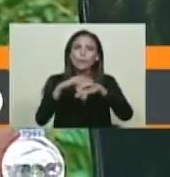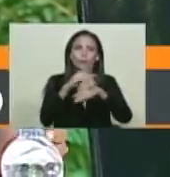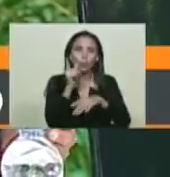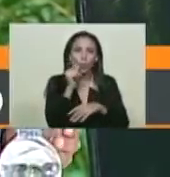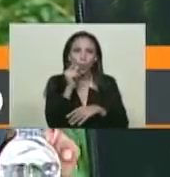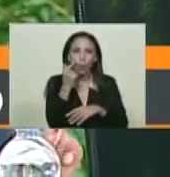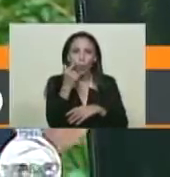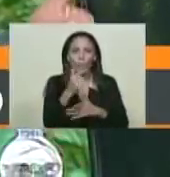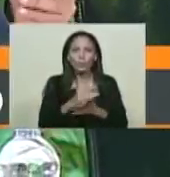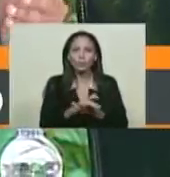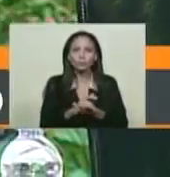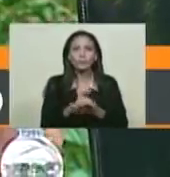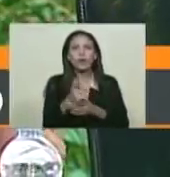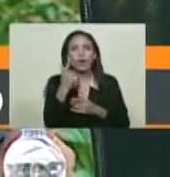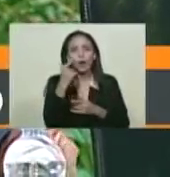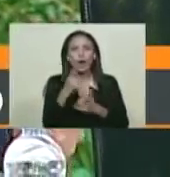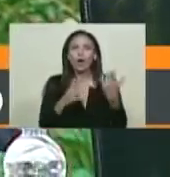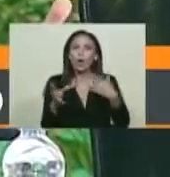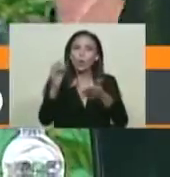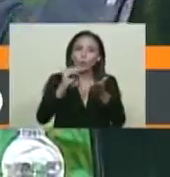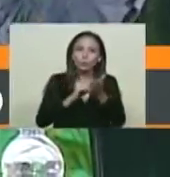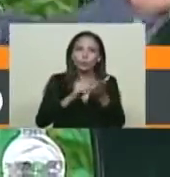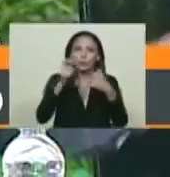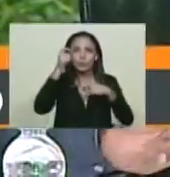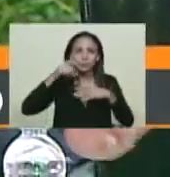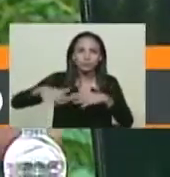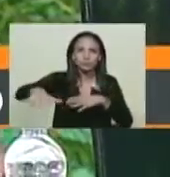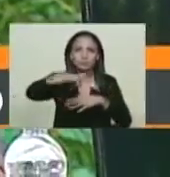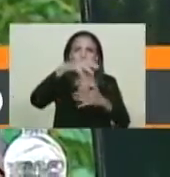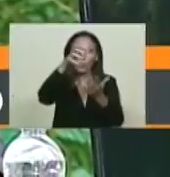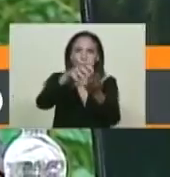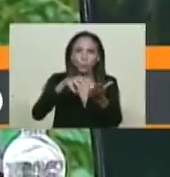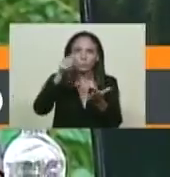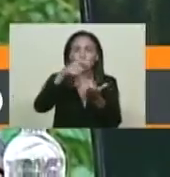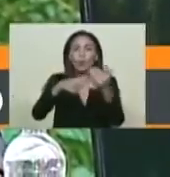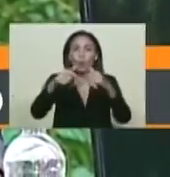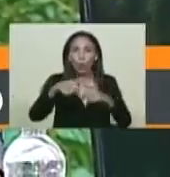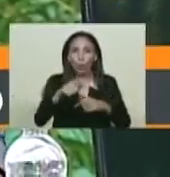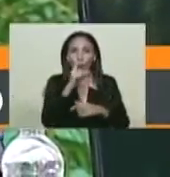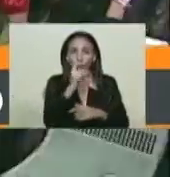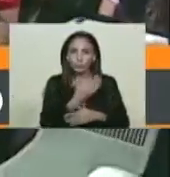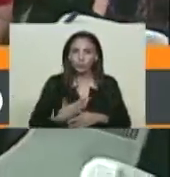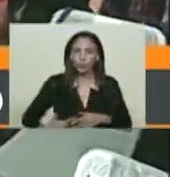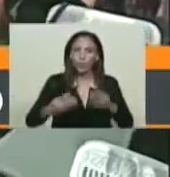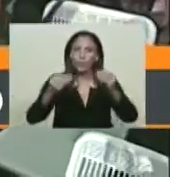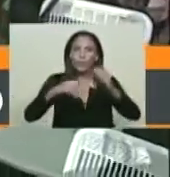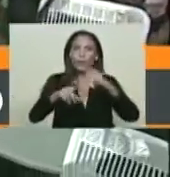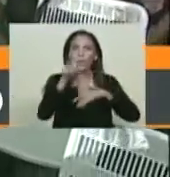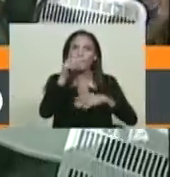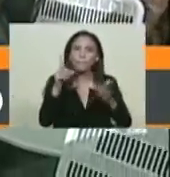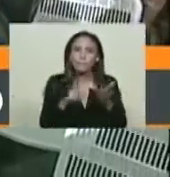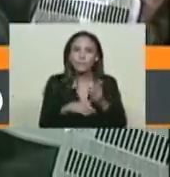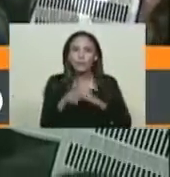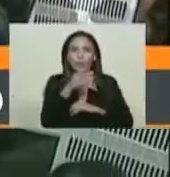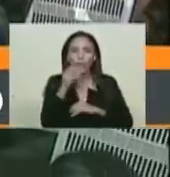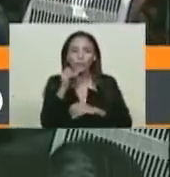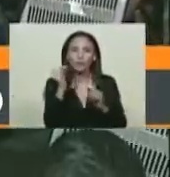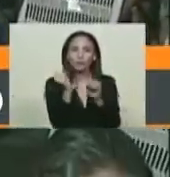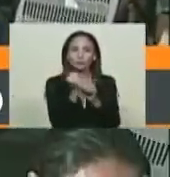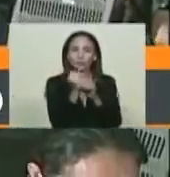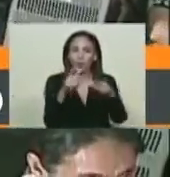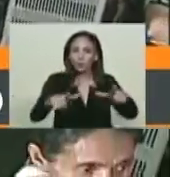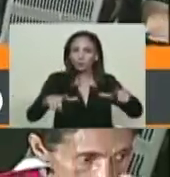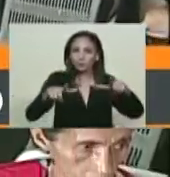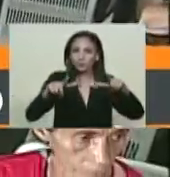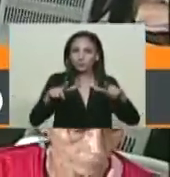el Plan Chamba Juvenil Vuelta al Campo. Hoy haremos, usted entregará hoy a más de 1000 jóvenes títulos de tierra ya. ¿Qué